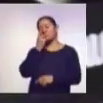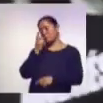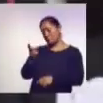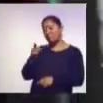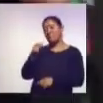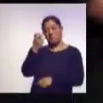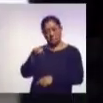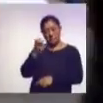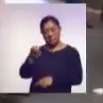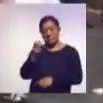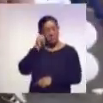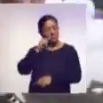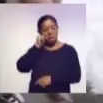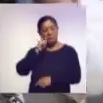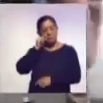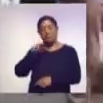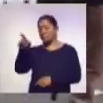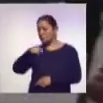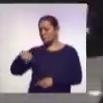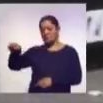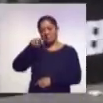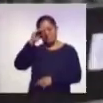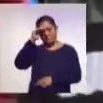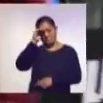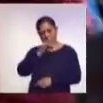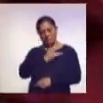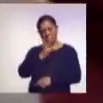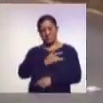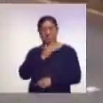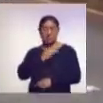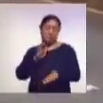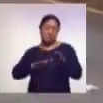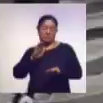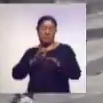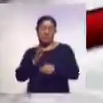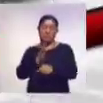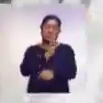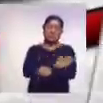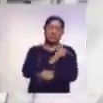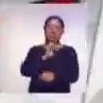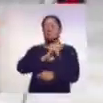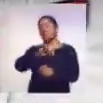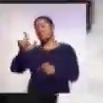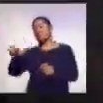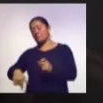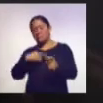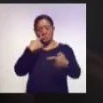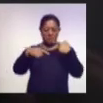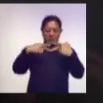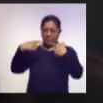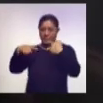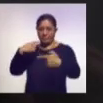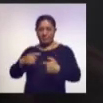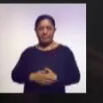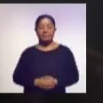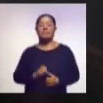siempre basada en lo que las víctimas estimen necesario, antes o después de la resolución de amparos. El